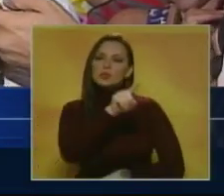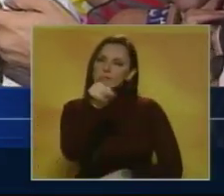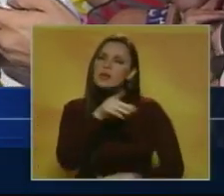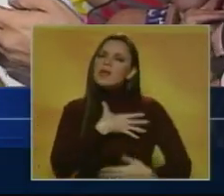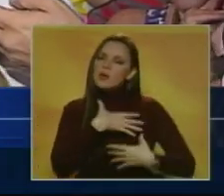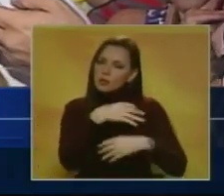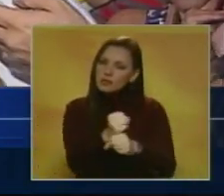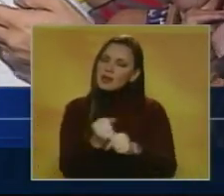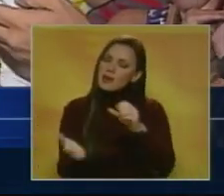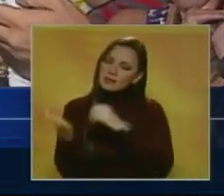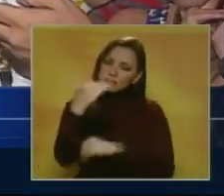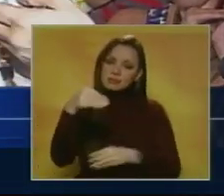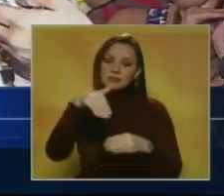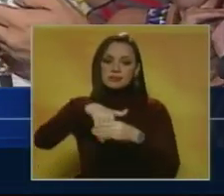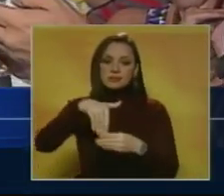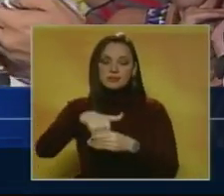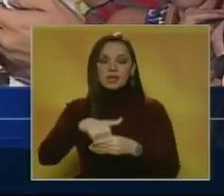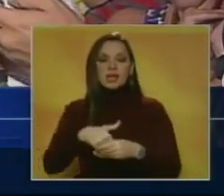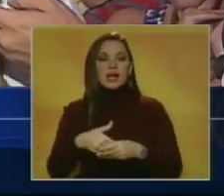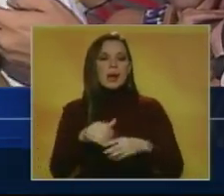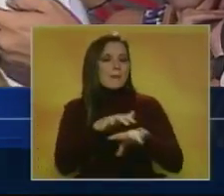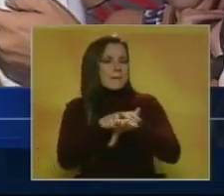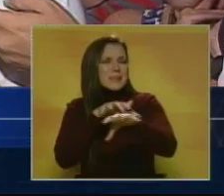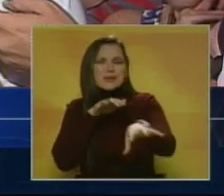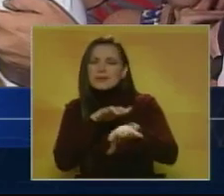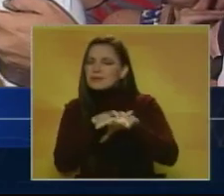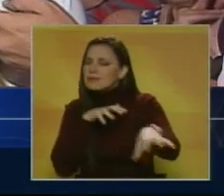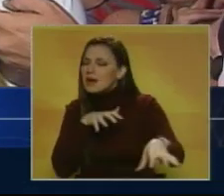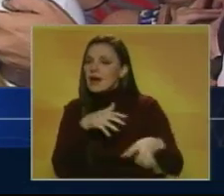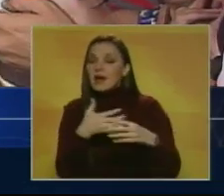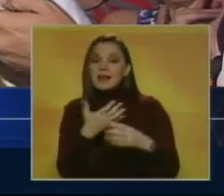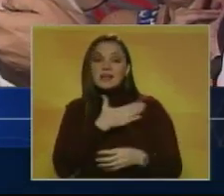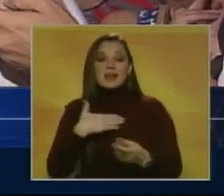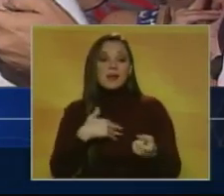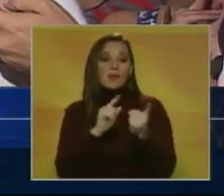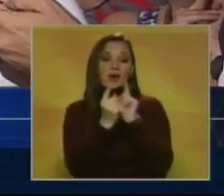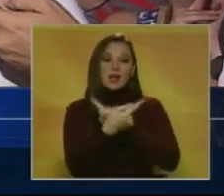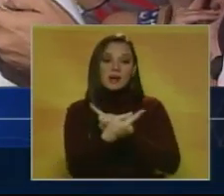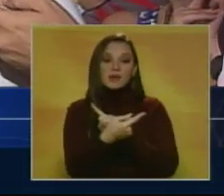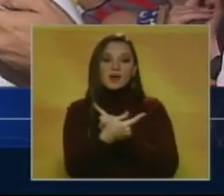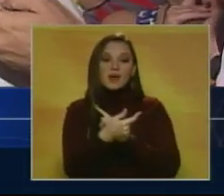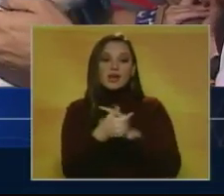votar, porque somos millones los que queremos el cambio. Y el mejor observador vamos